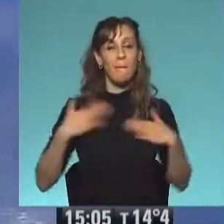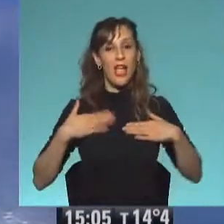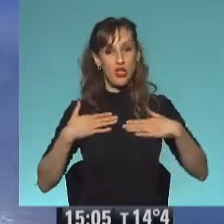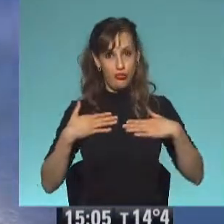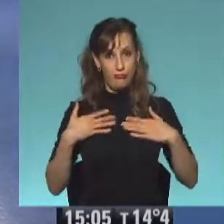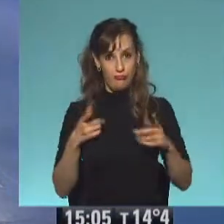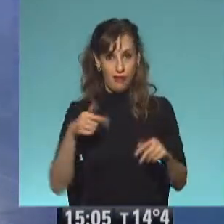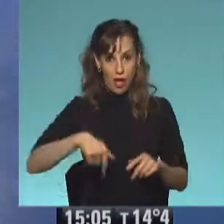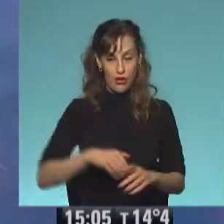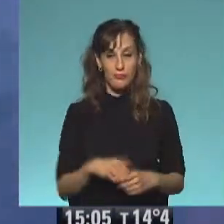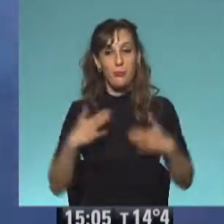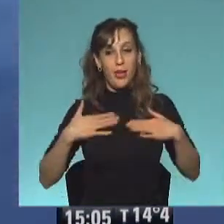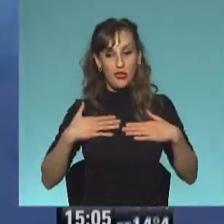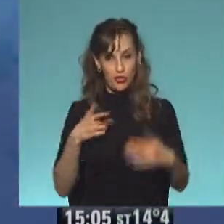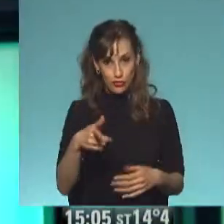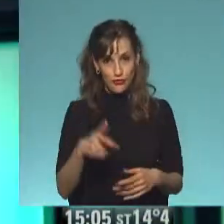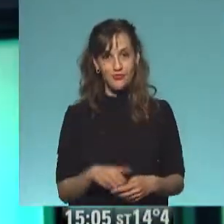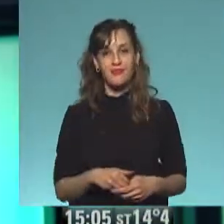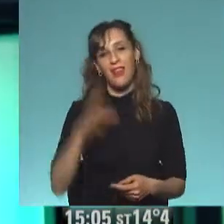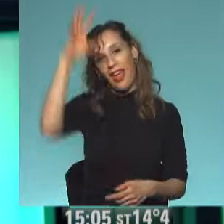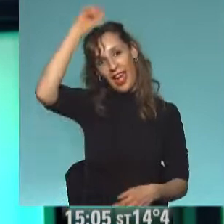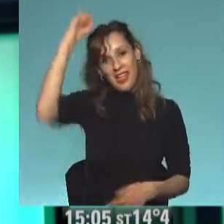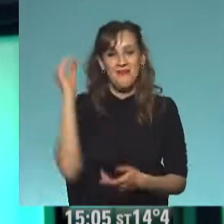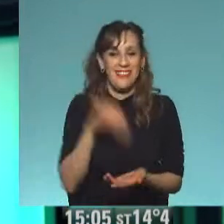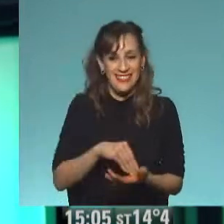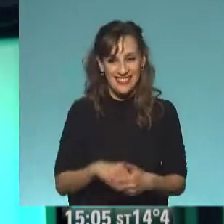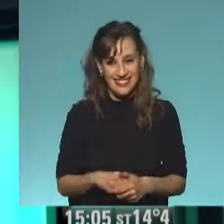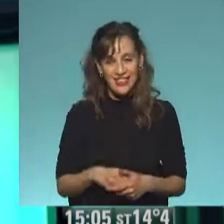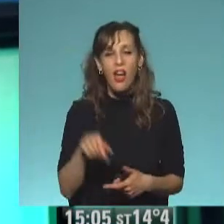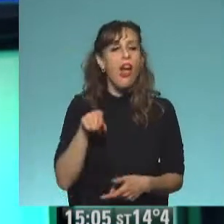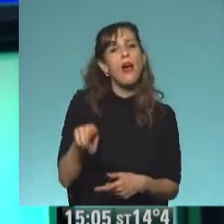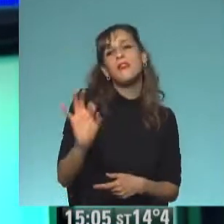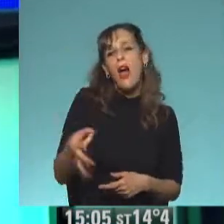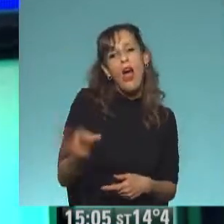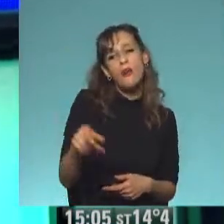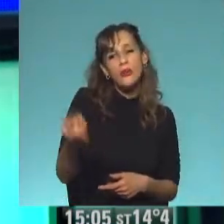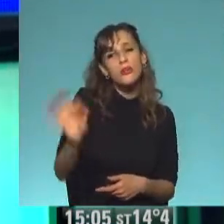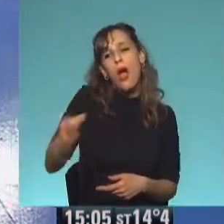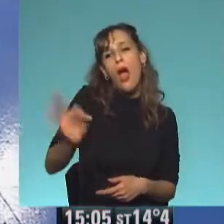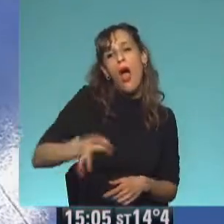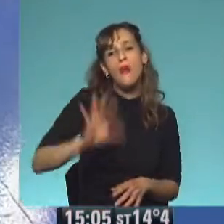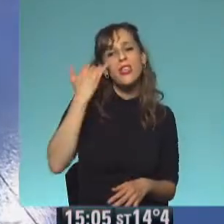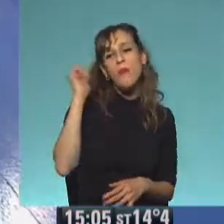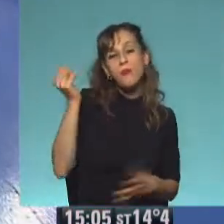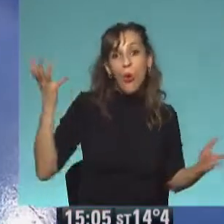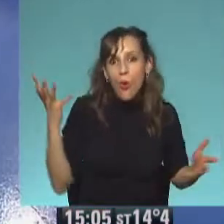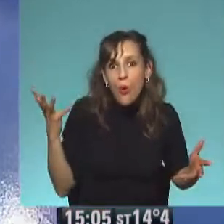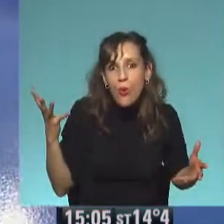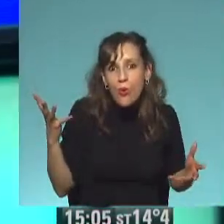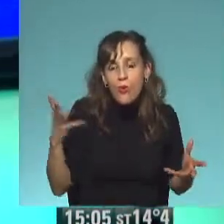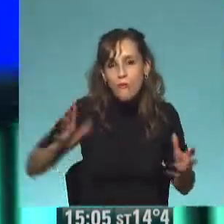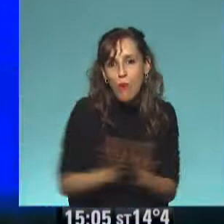está bien quién sabe hacer todo la tiene la vivienda de la tierra